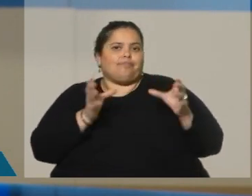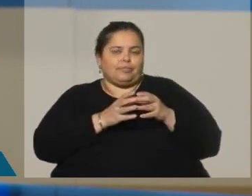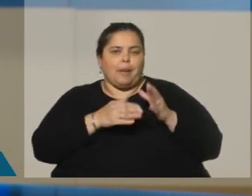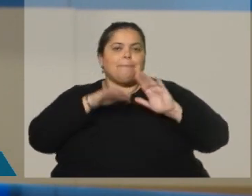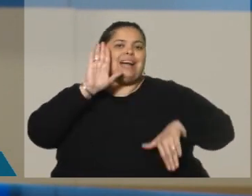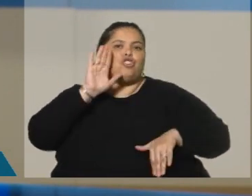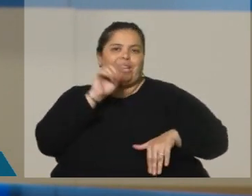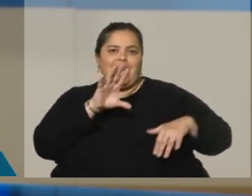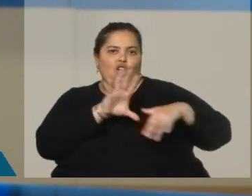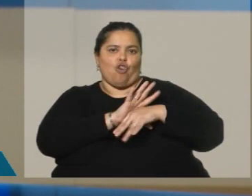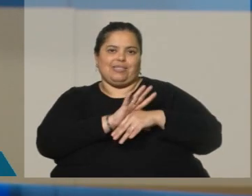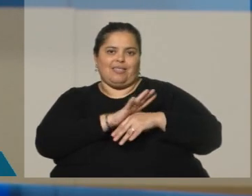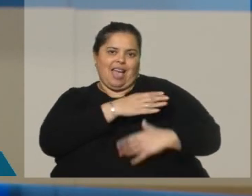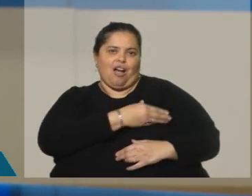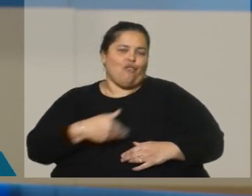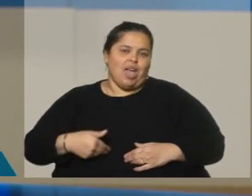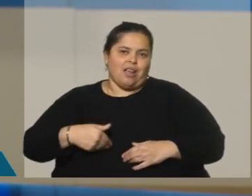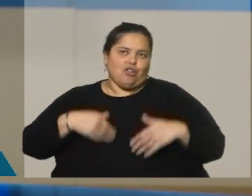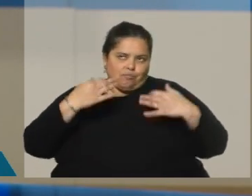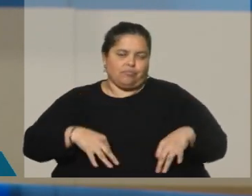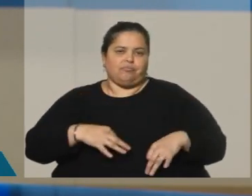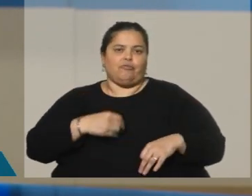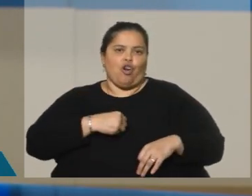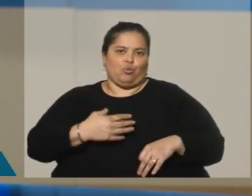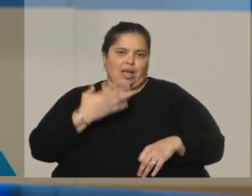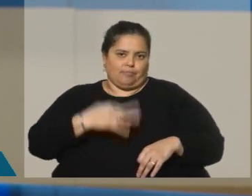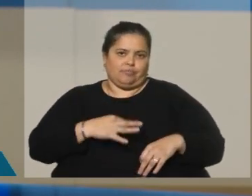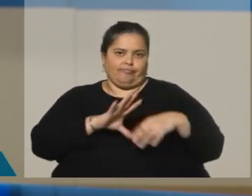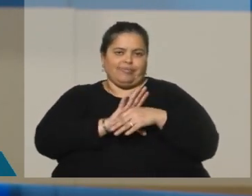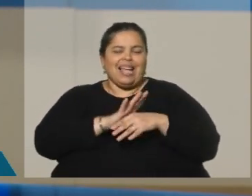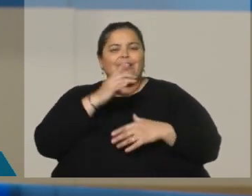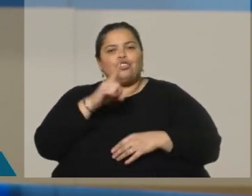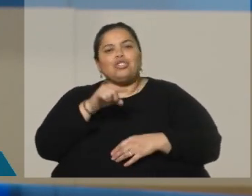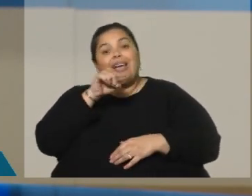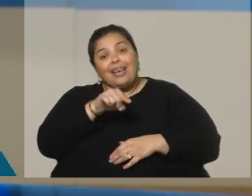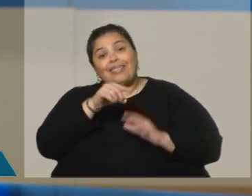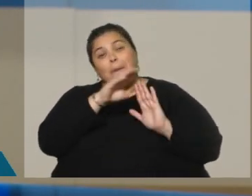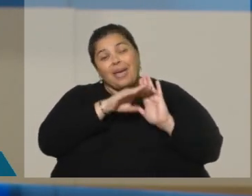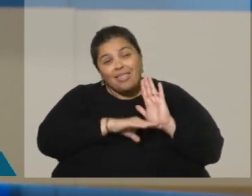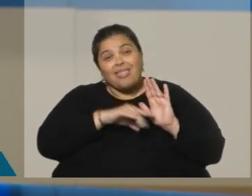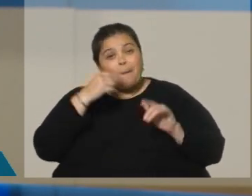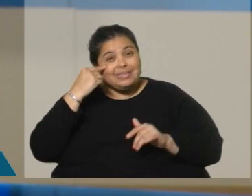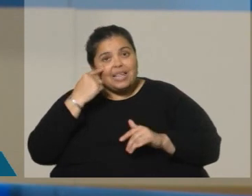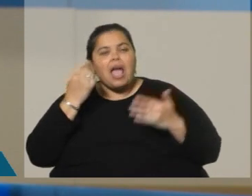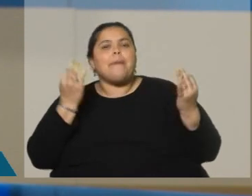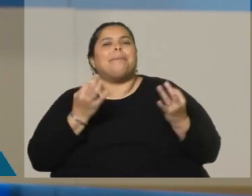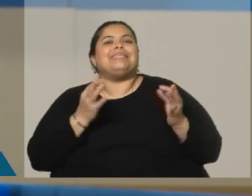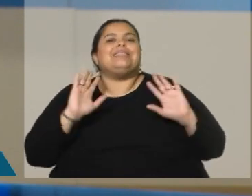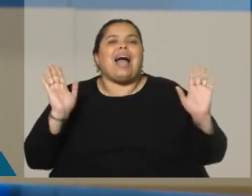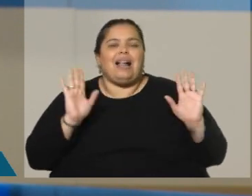voluntad del gobierno para que estas medidas que se consideraban de excepción se aplicaran de manera permanente